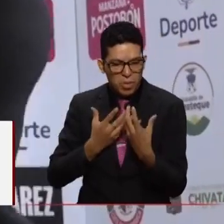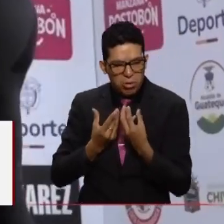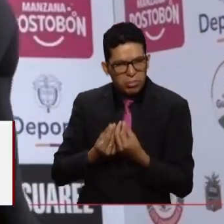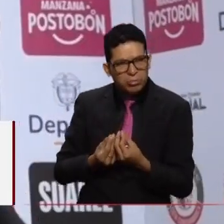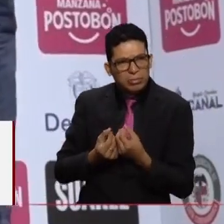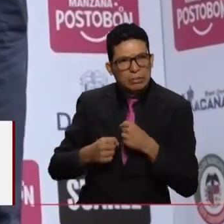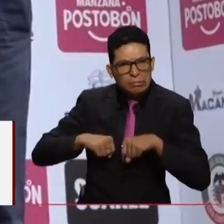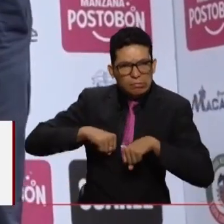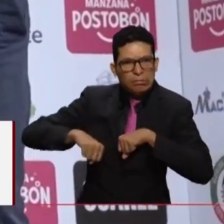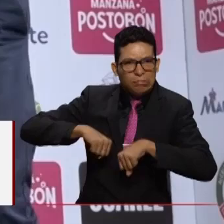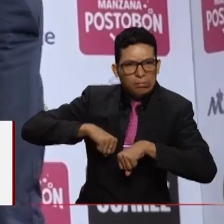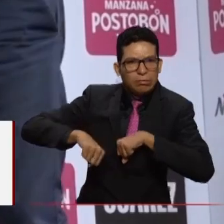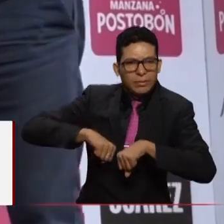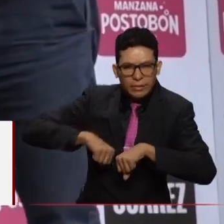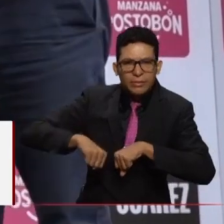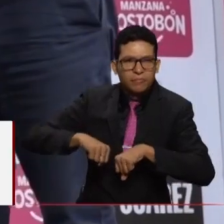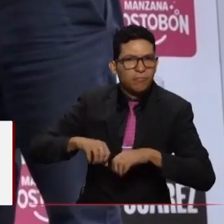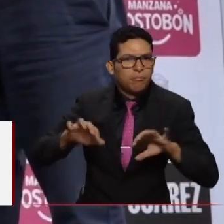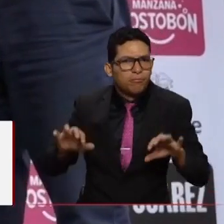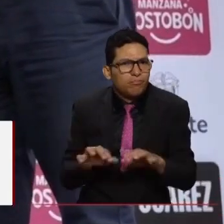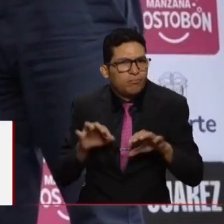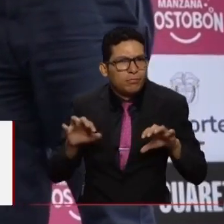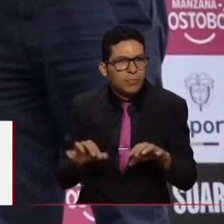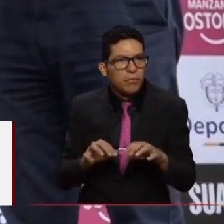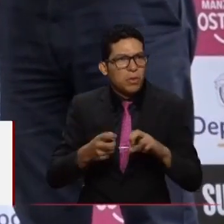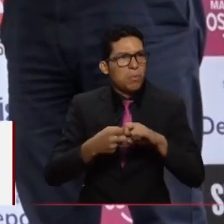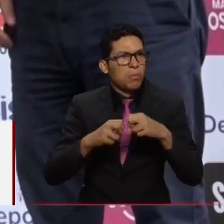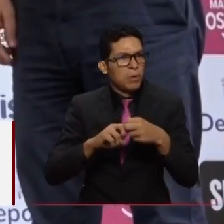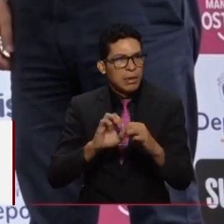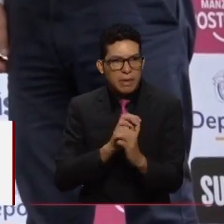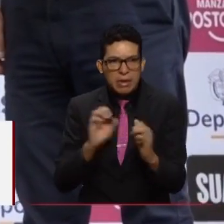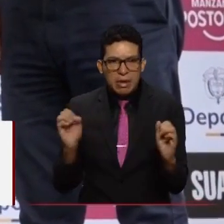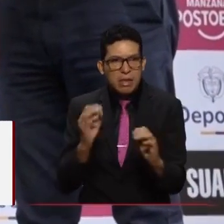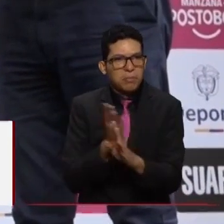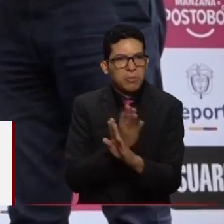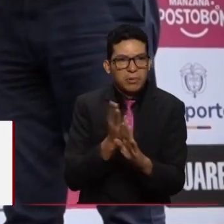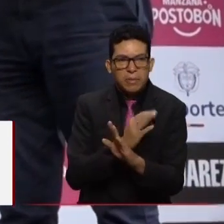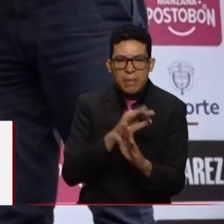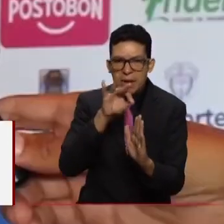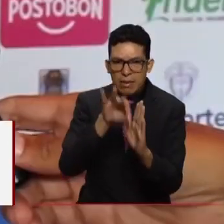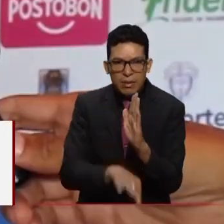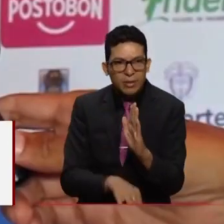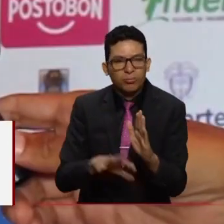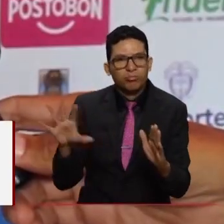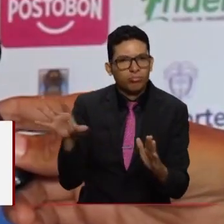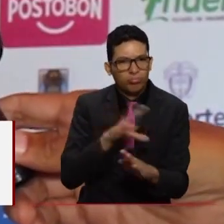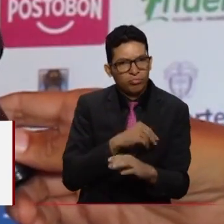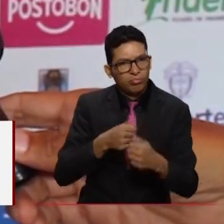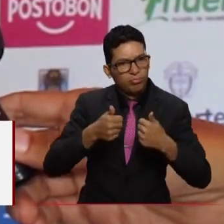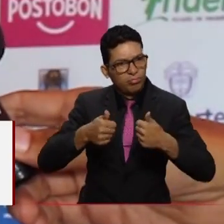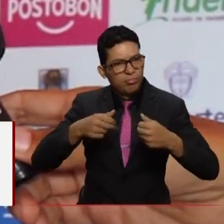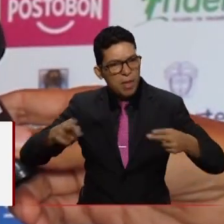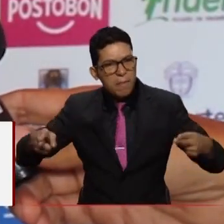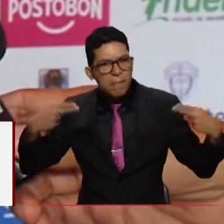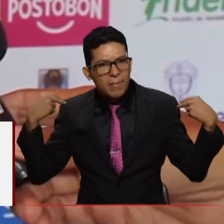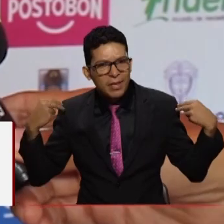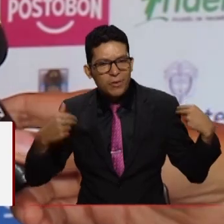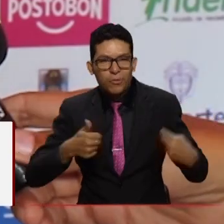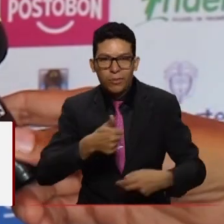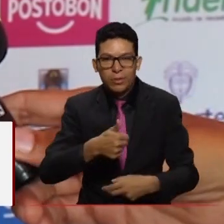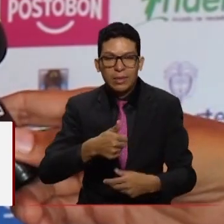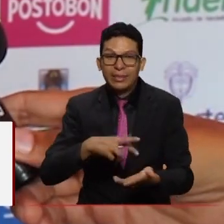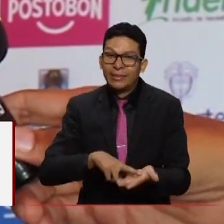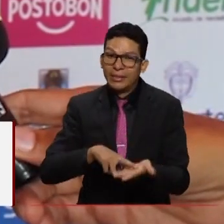trabajó sin novedades, sin problemas, todos los corredores llegamos muy bien a meta, digamos que entre